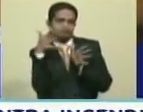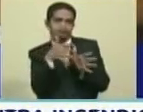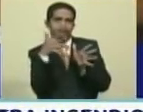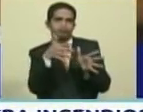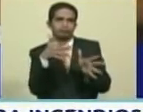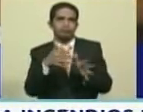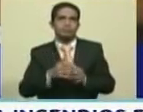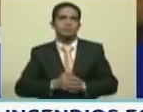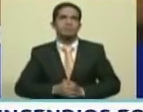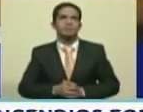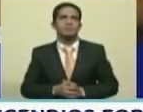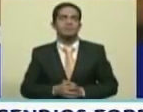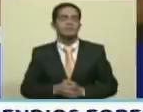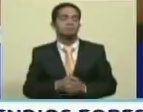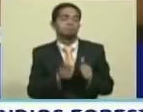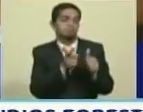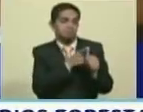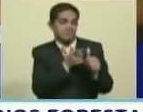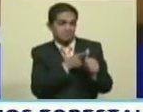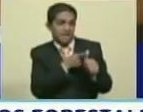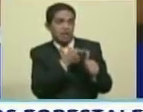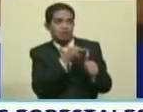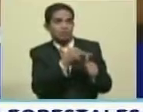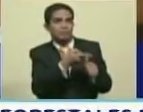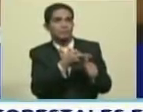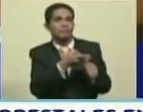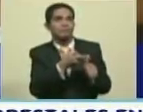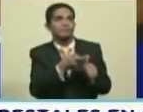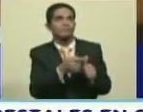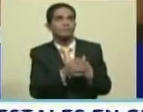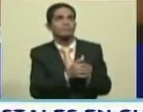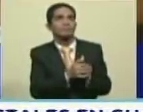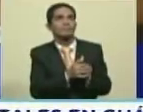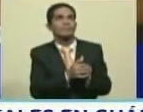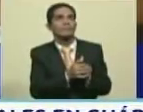Evo, primero, Bolivia no es una isla.